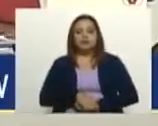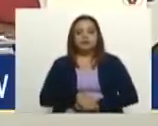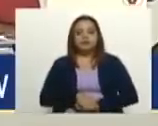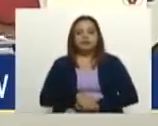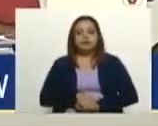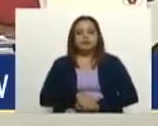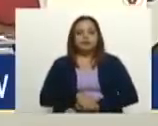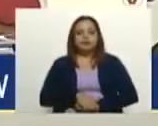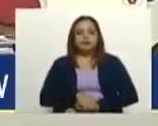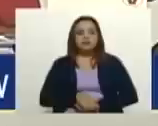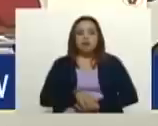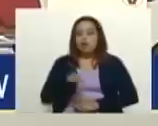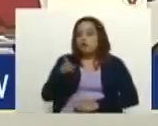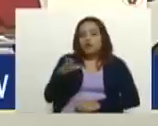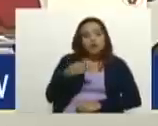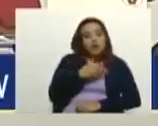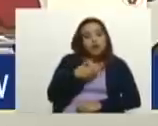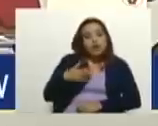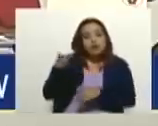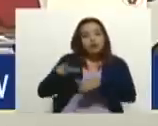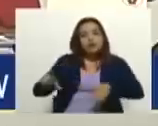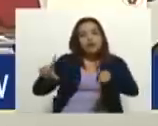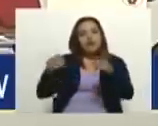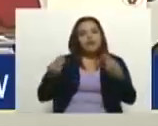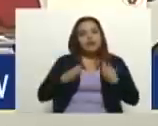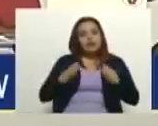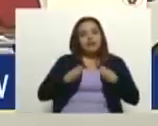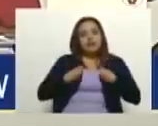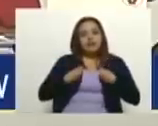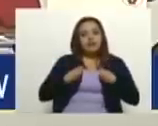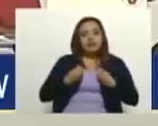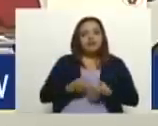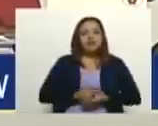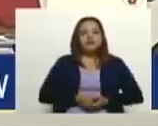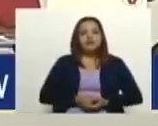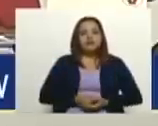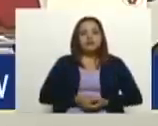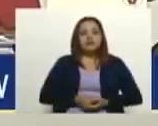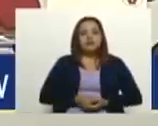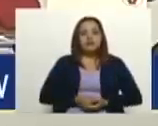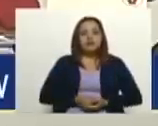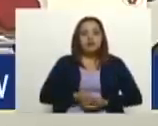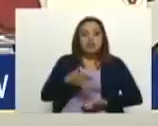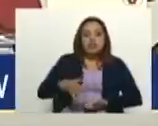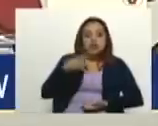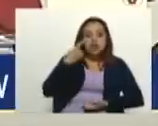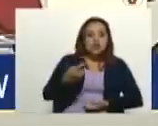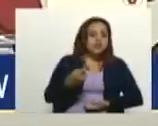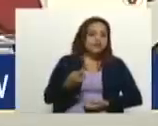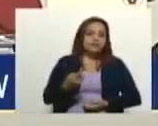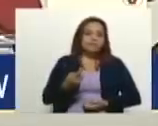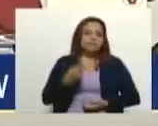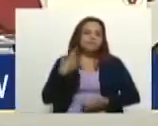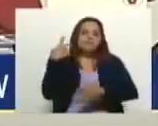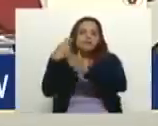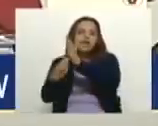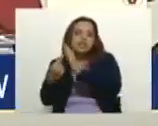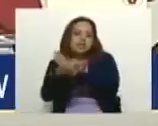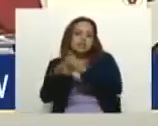Y cuando tú no quieres el lugar donde vives, el sentido común te dice, vete de ahí.